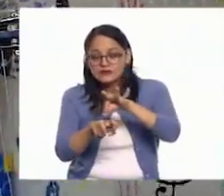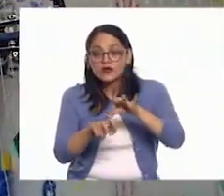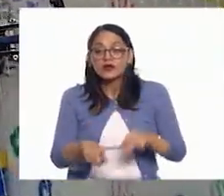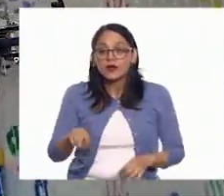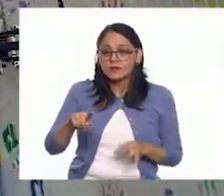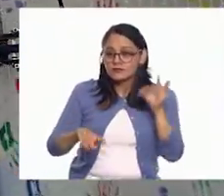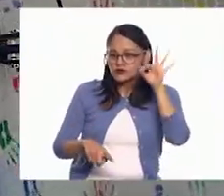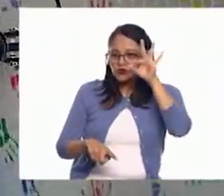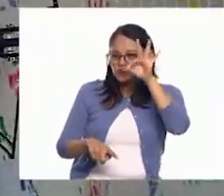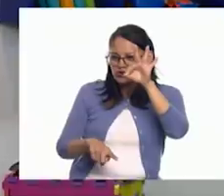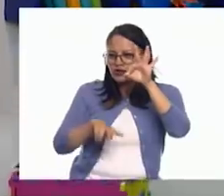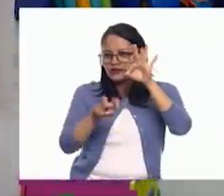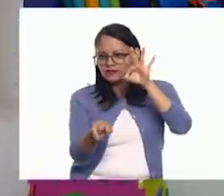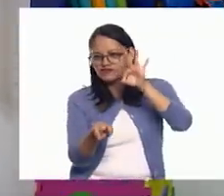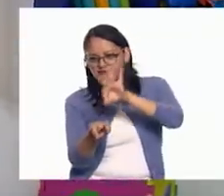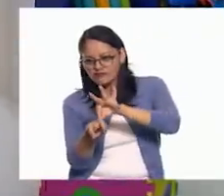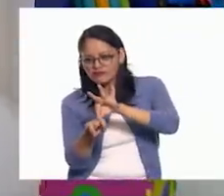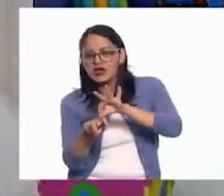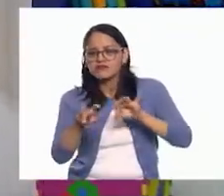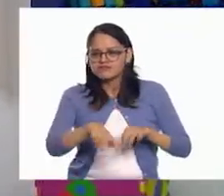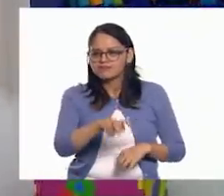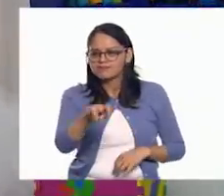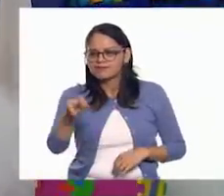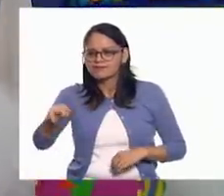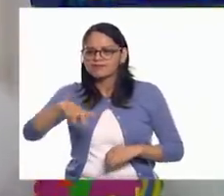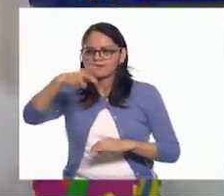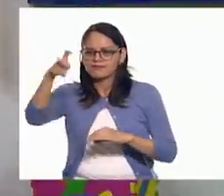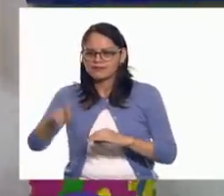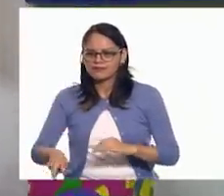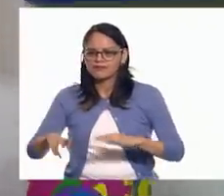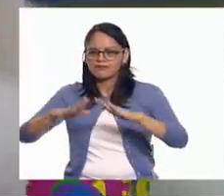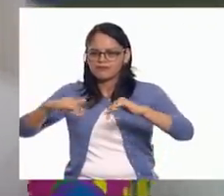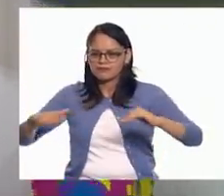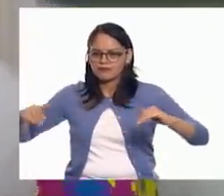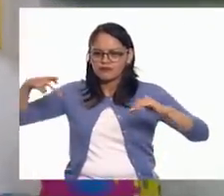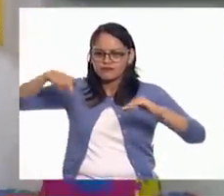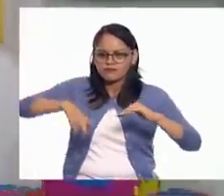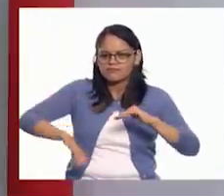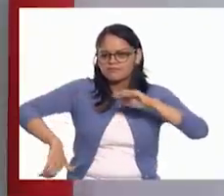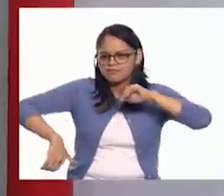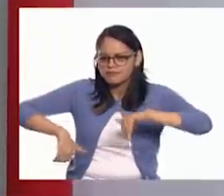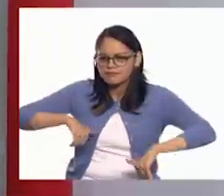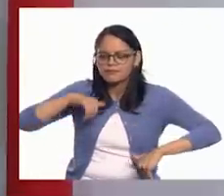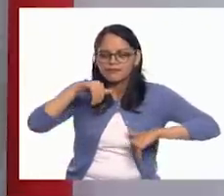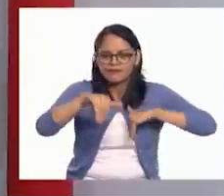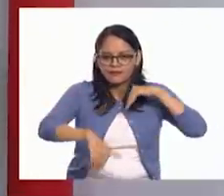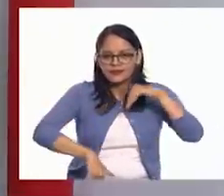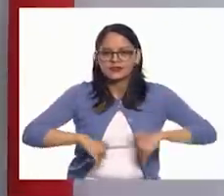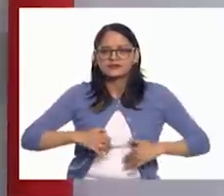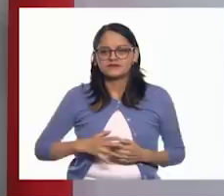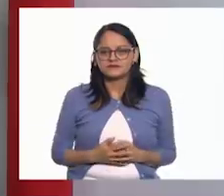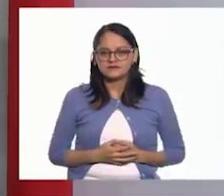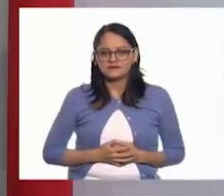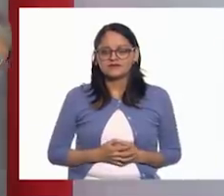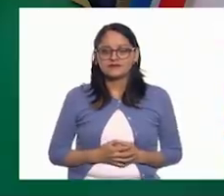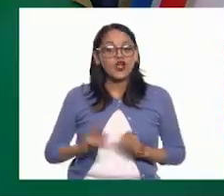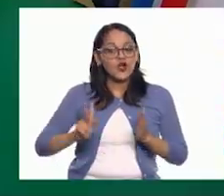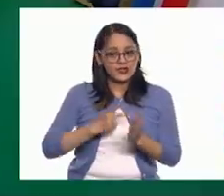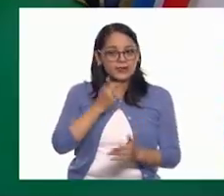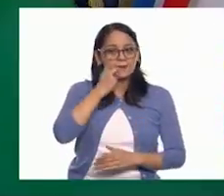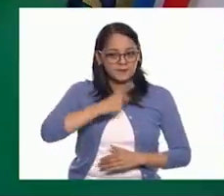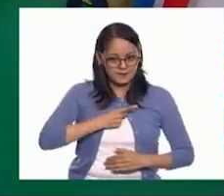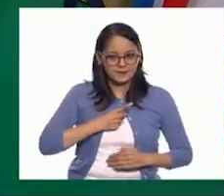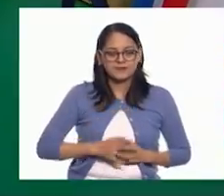El mosquito a la rana va al agua y se echa a nadar. La rana va al agua y se echa a nadar. Repitan